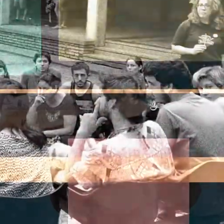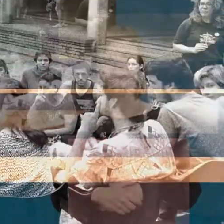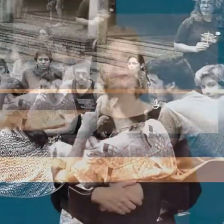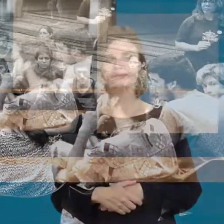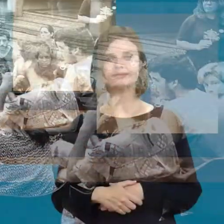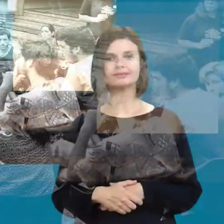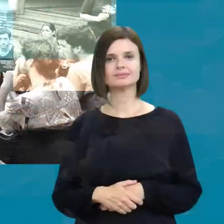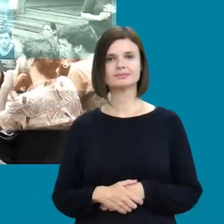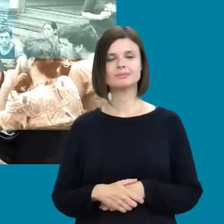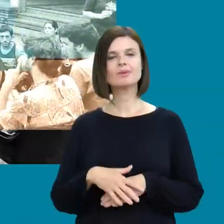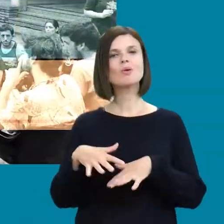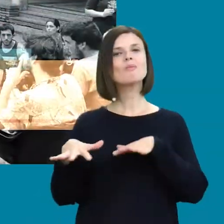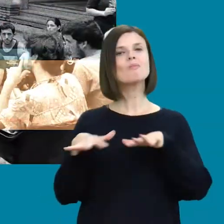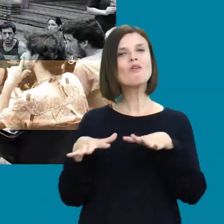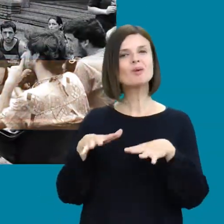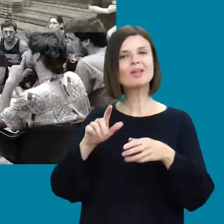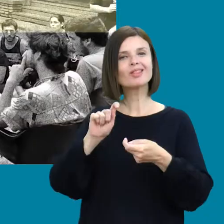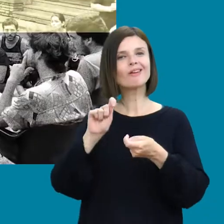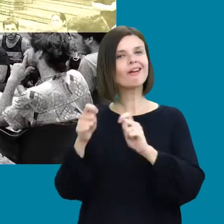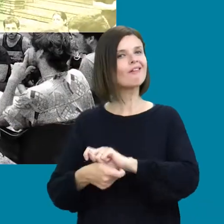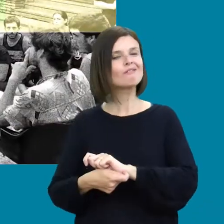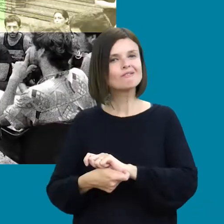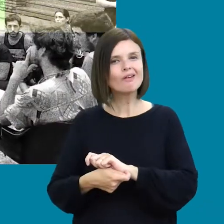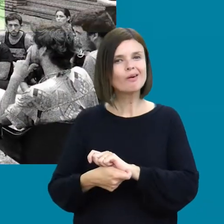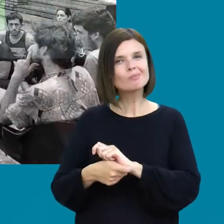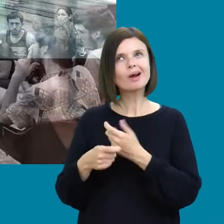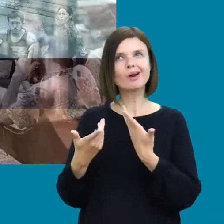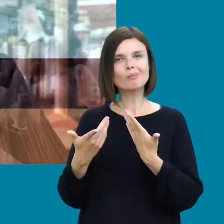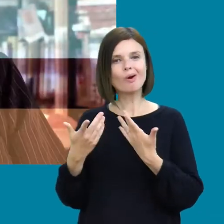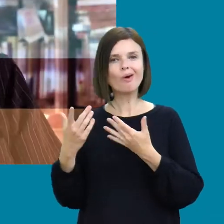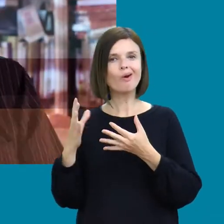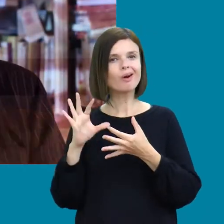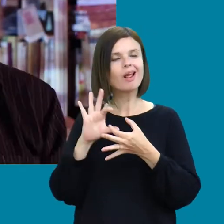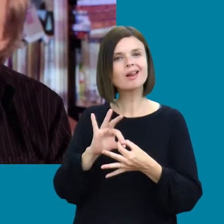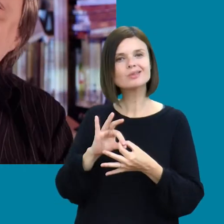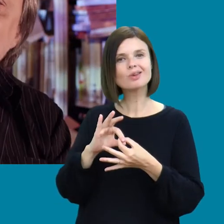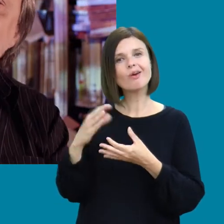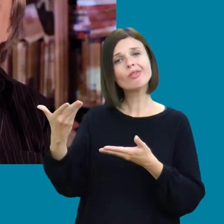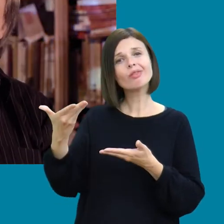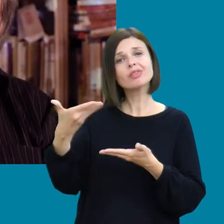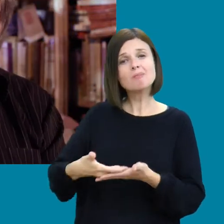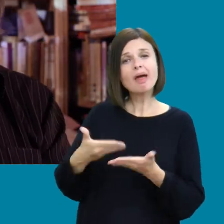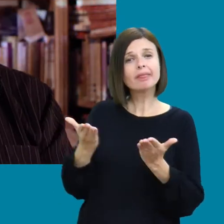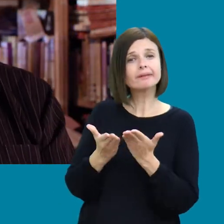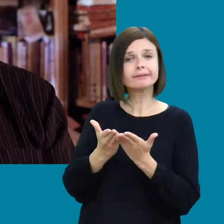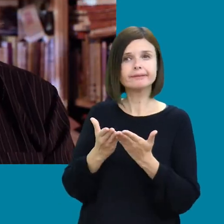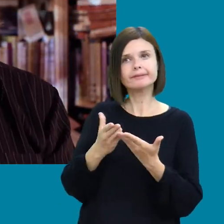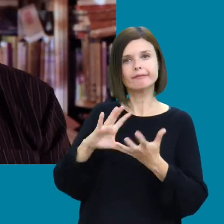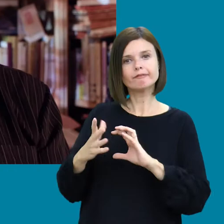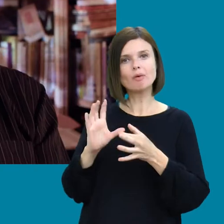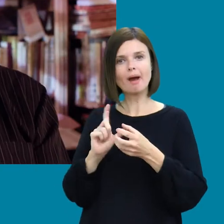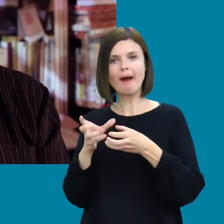El movimiento de la reforma articula demandas estudiantiles de carácter gremial con